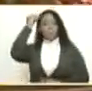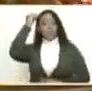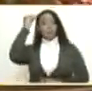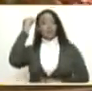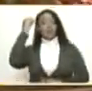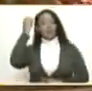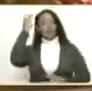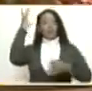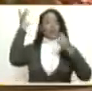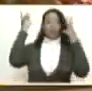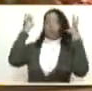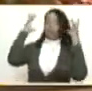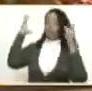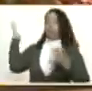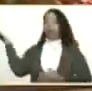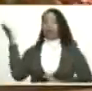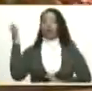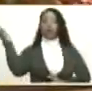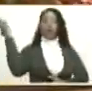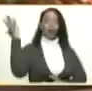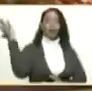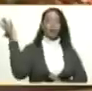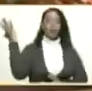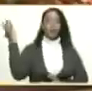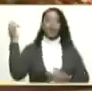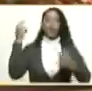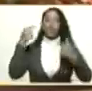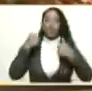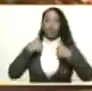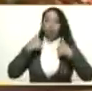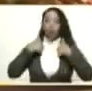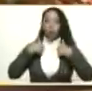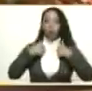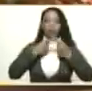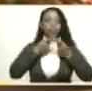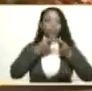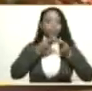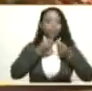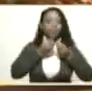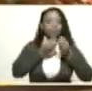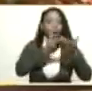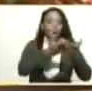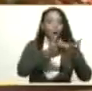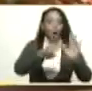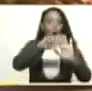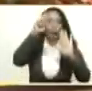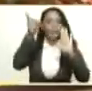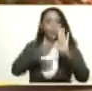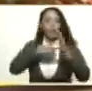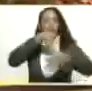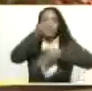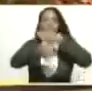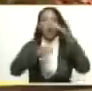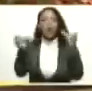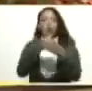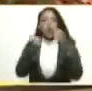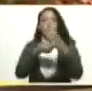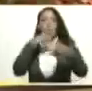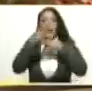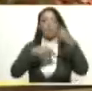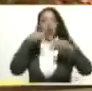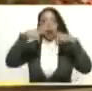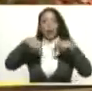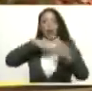se crean. He estado dando la información completa al Buró Político Ampliado